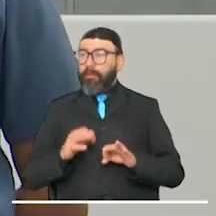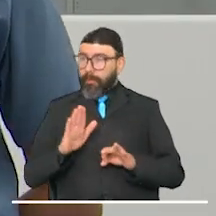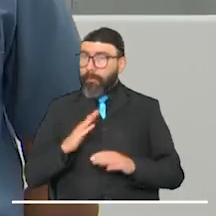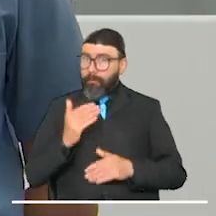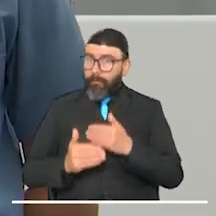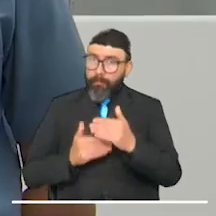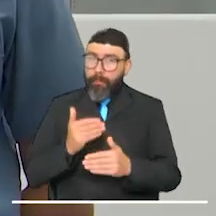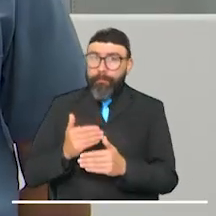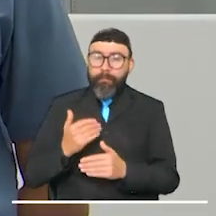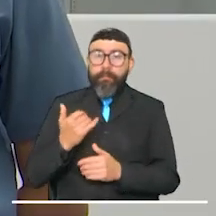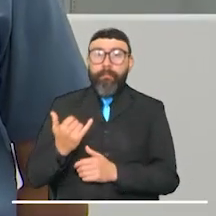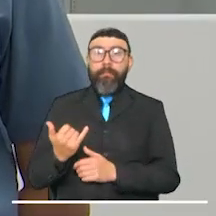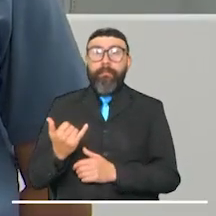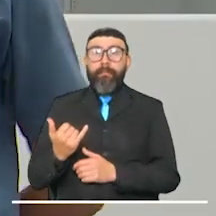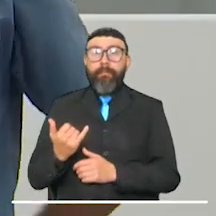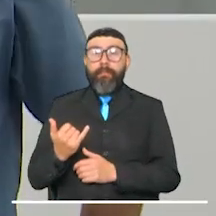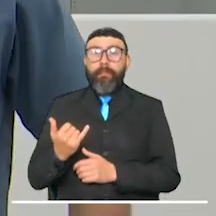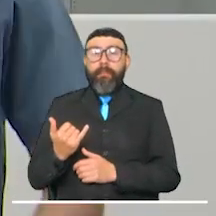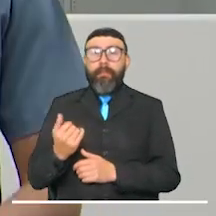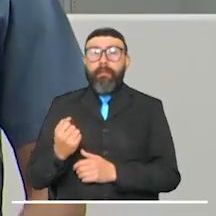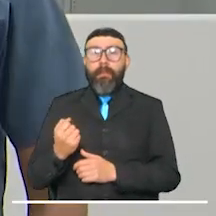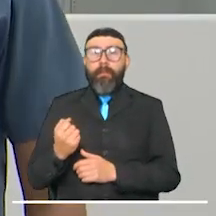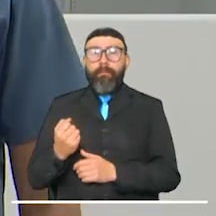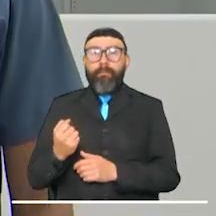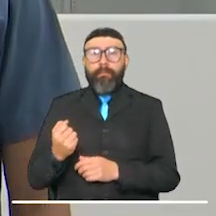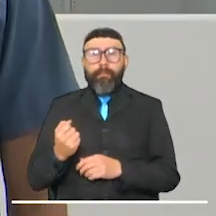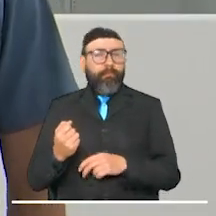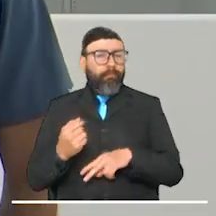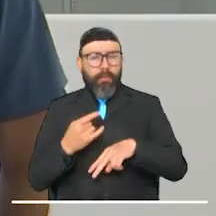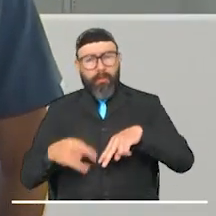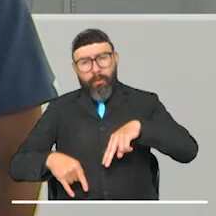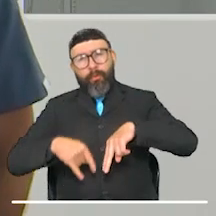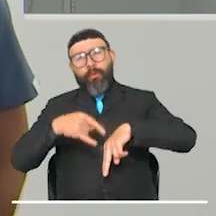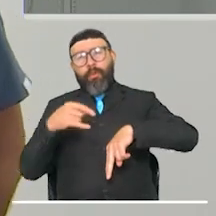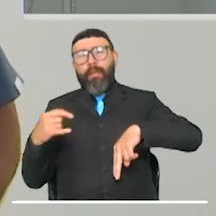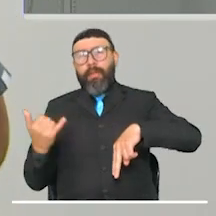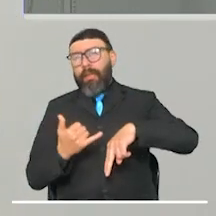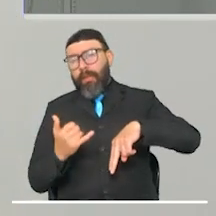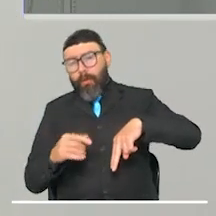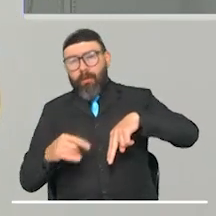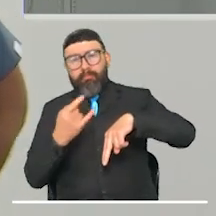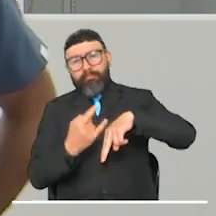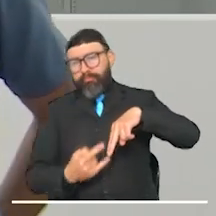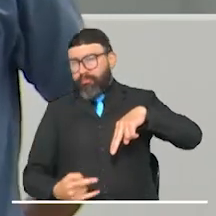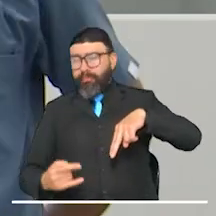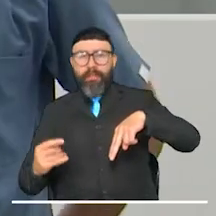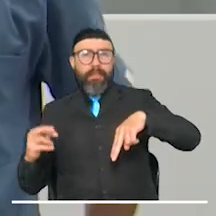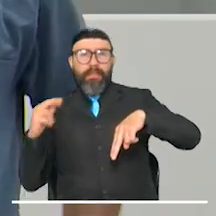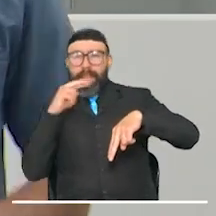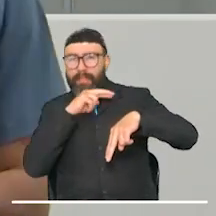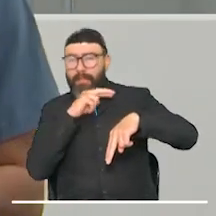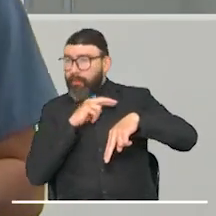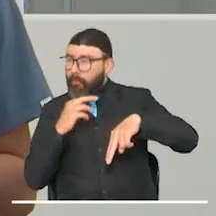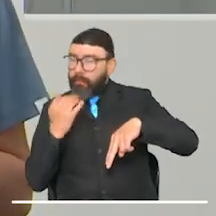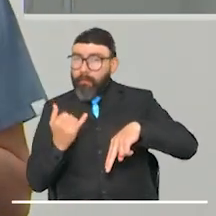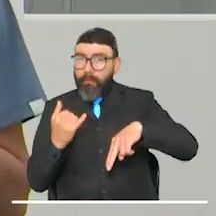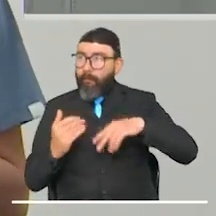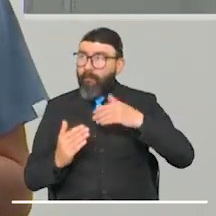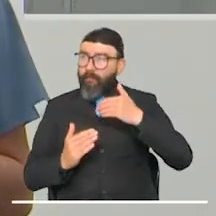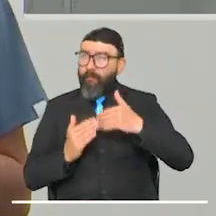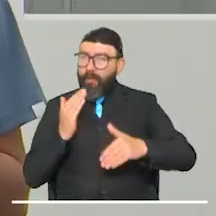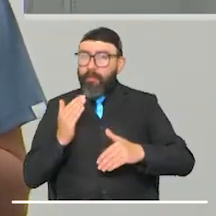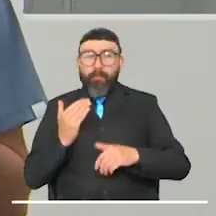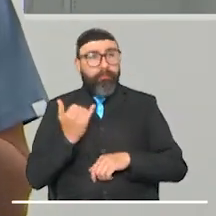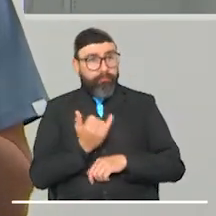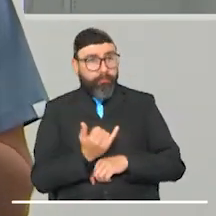proceso de venoso y arterial que son muy fáciles y